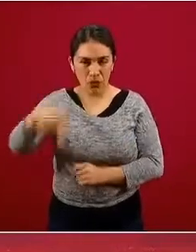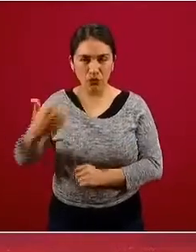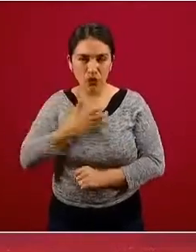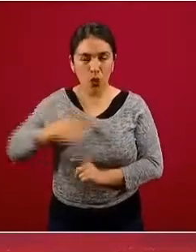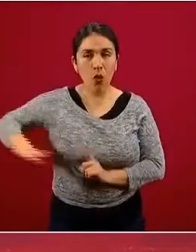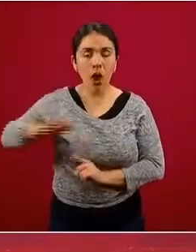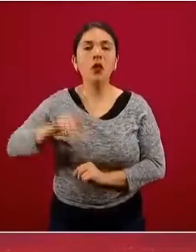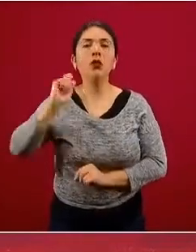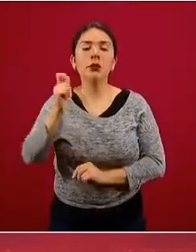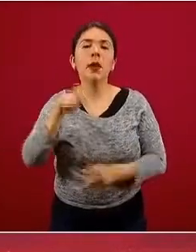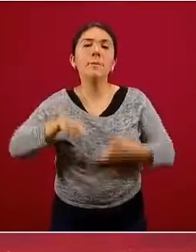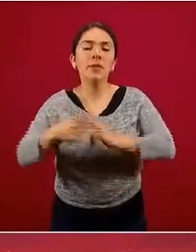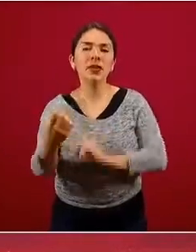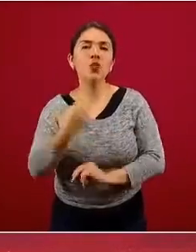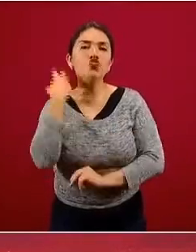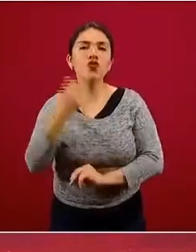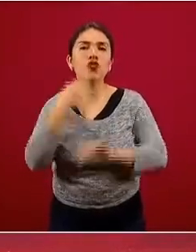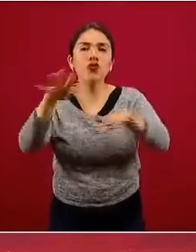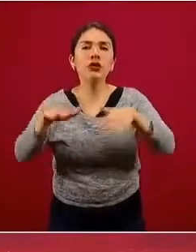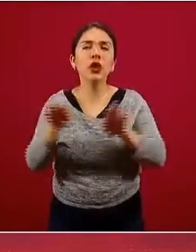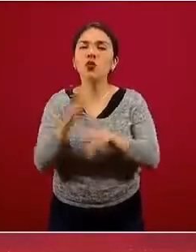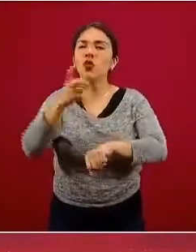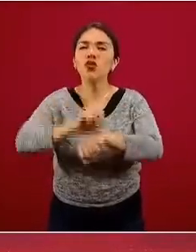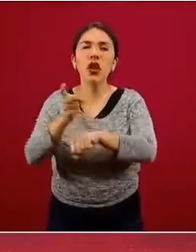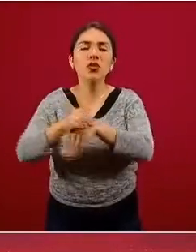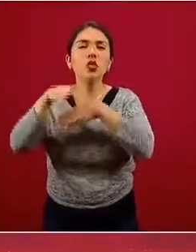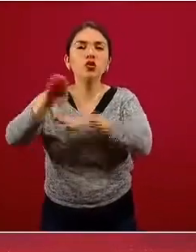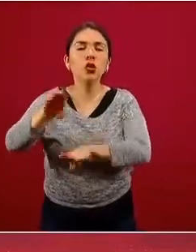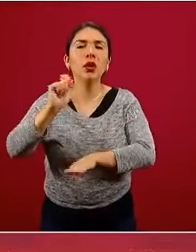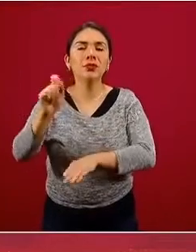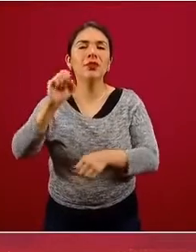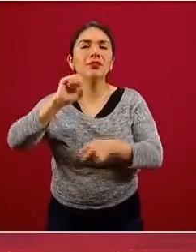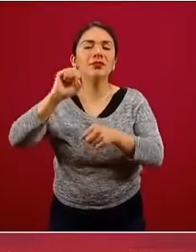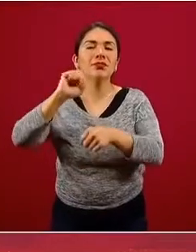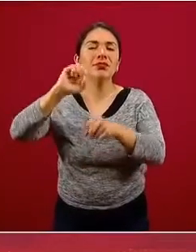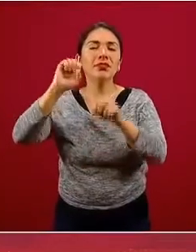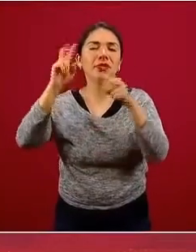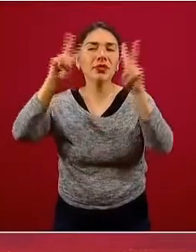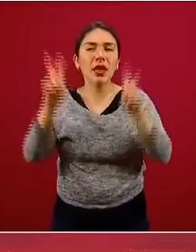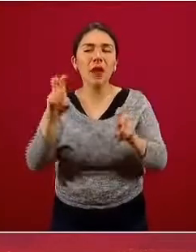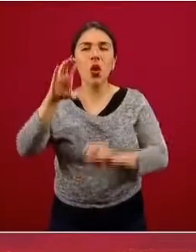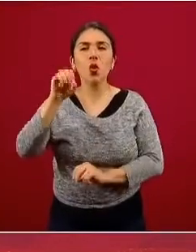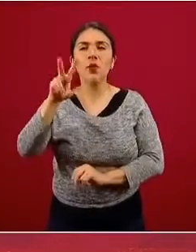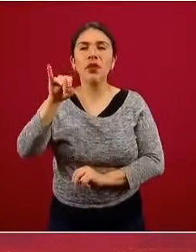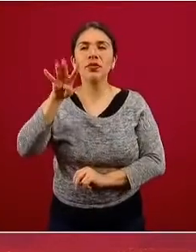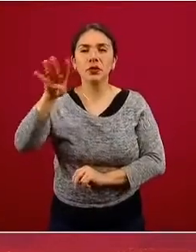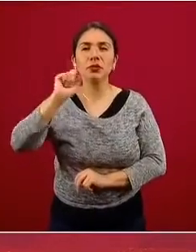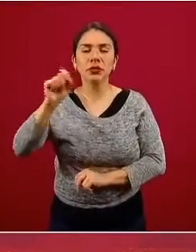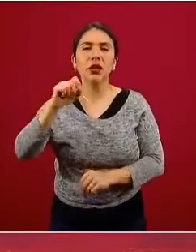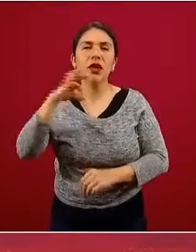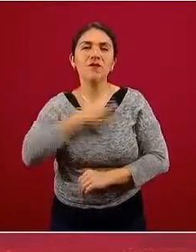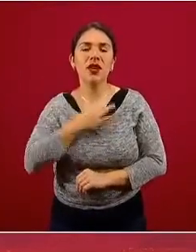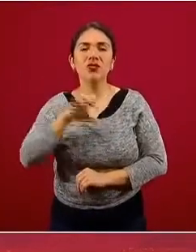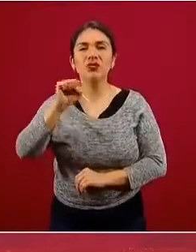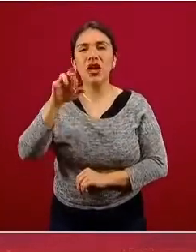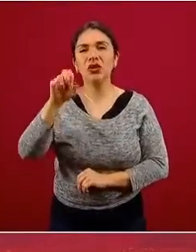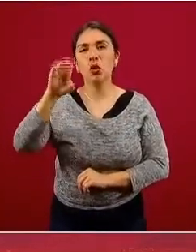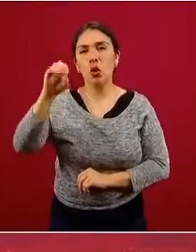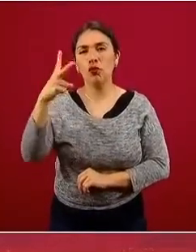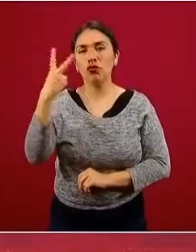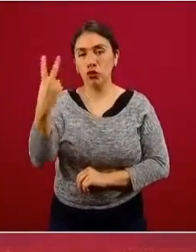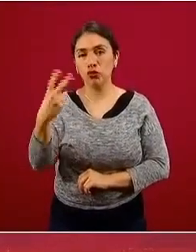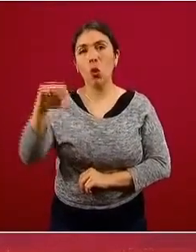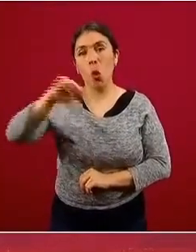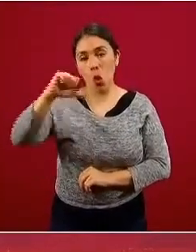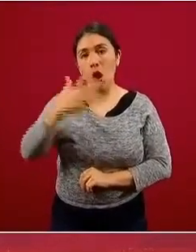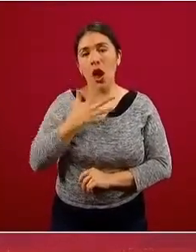y vamos a iniciar la conferencia de prensa diaria sobre COVID-19, la pandemia causada por el coronavirus SARS-CoV-2. Hoy tenemos,